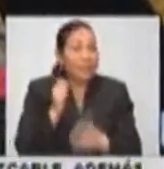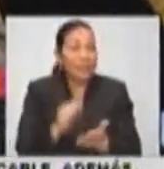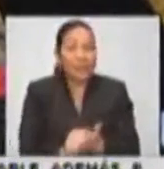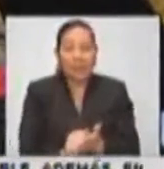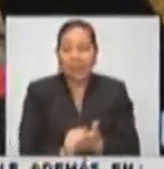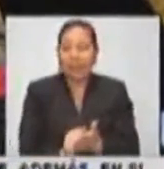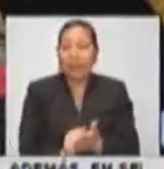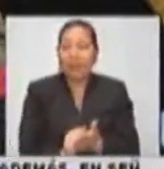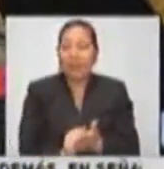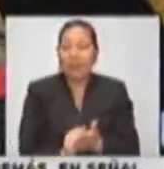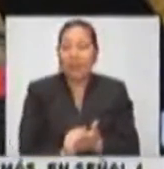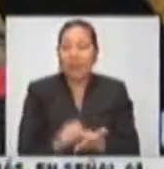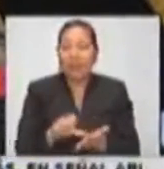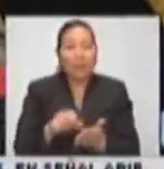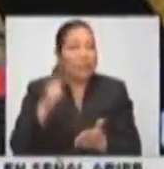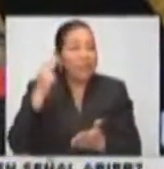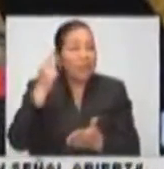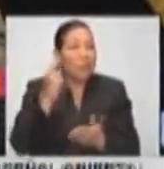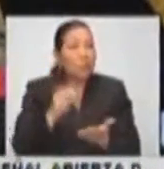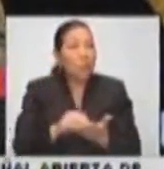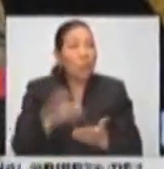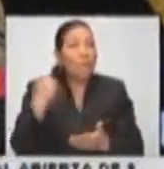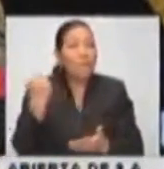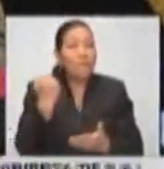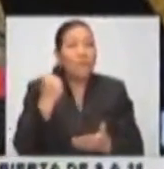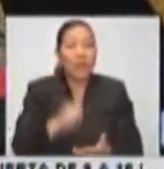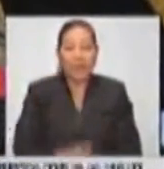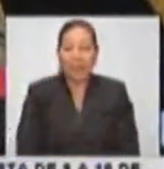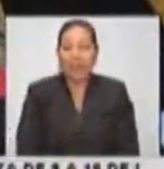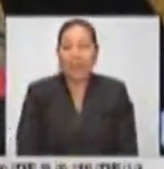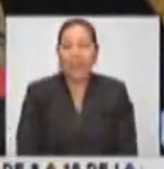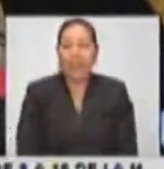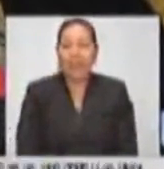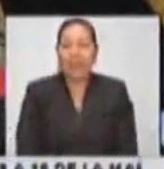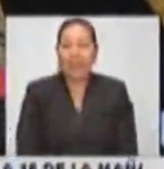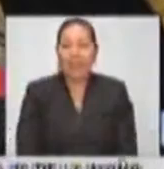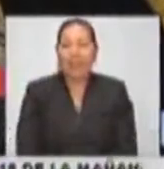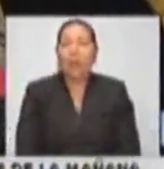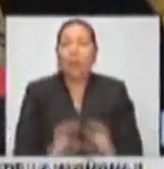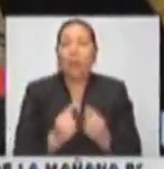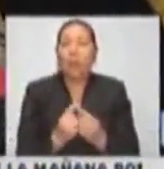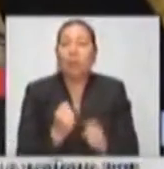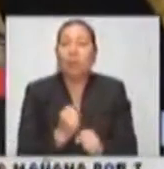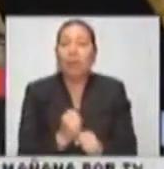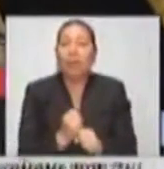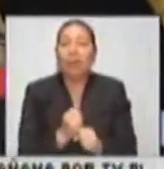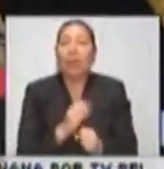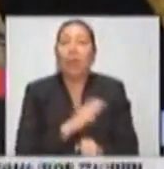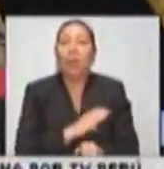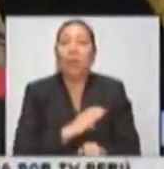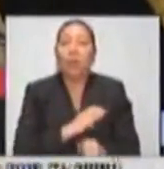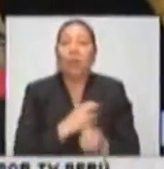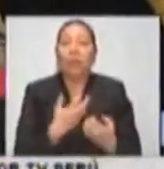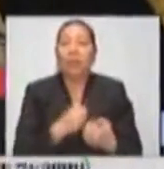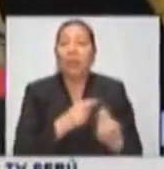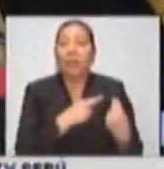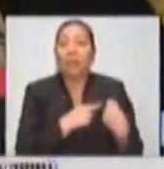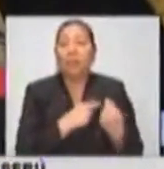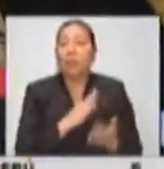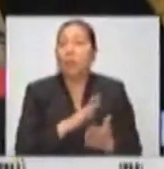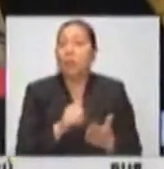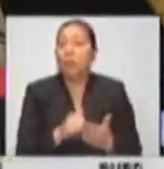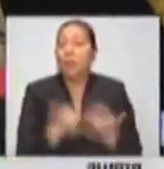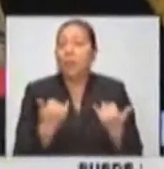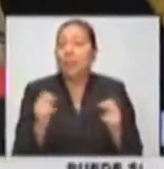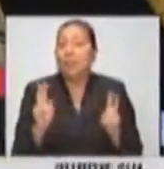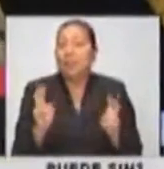Centro de Desarrollo, es un centro de reflexión muy fuerte, y los grupos de trabajo sobre conducta empresarial responsable. También hay todo este